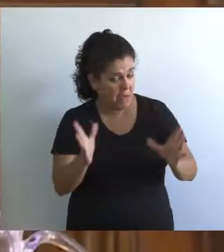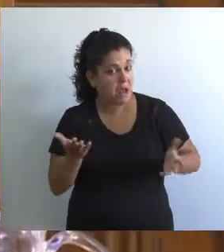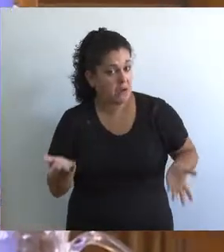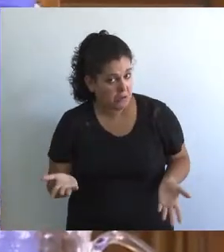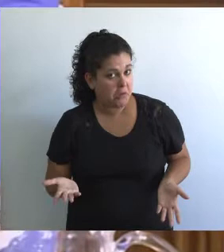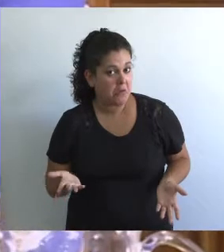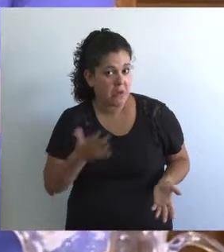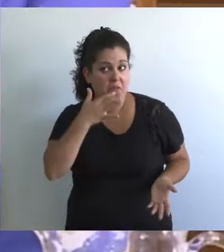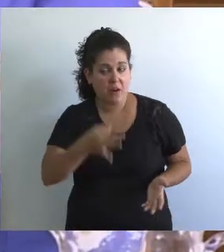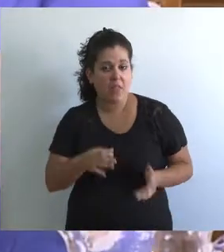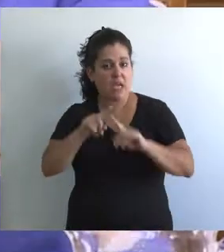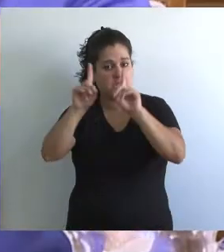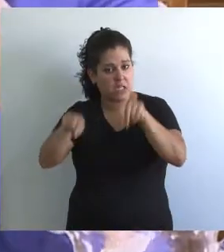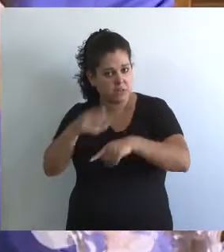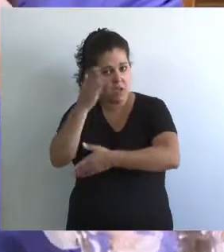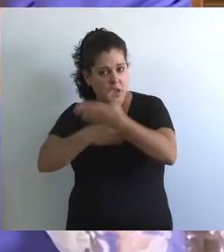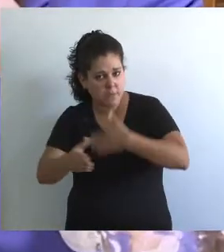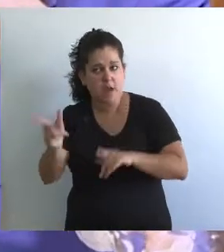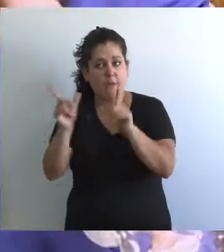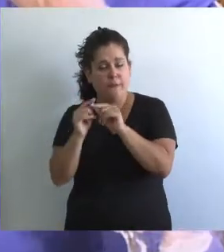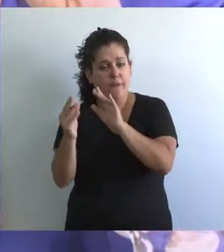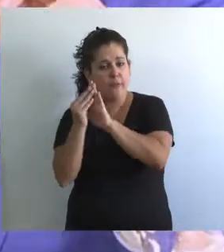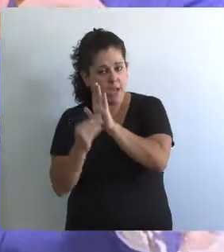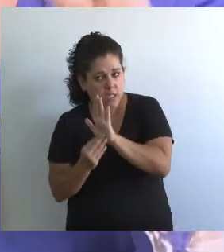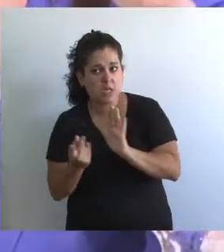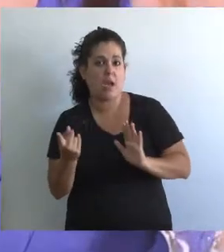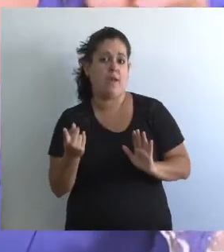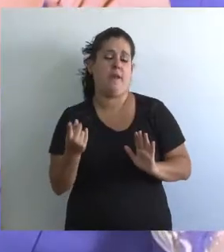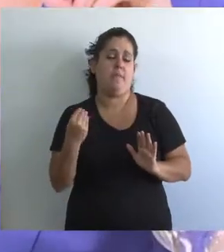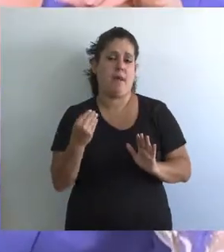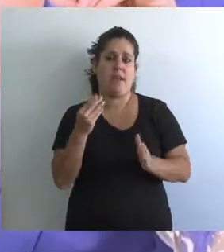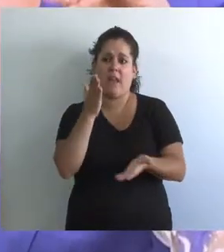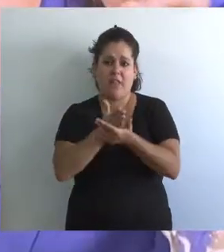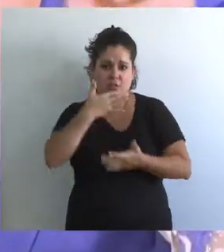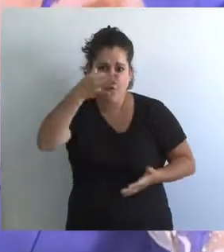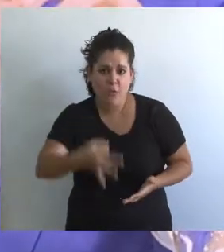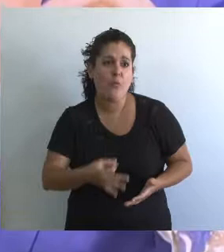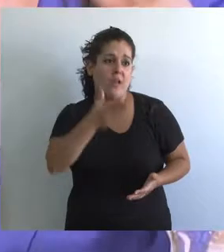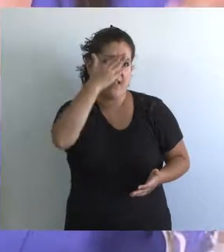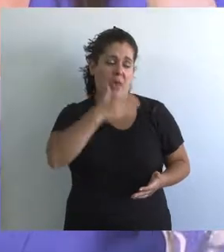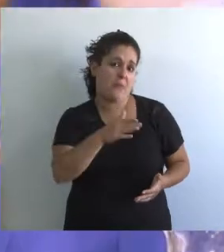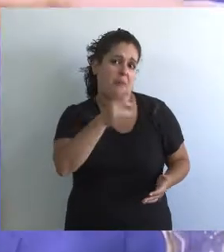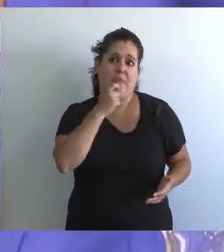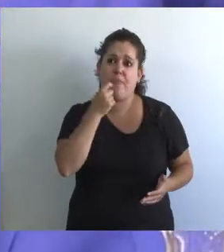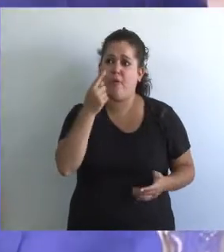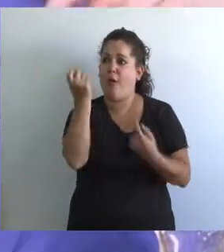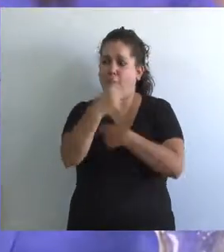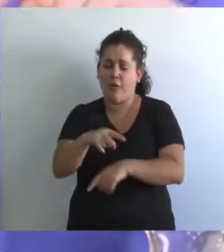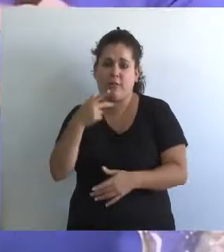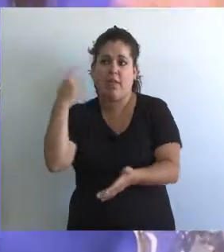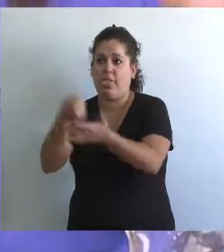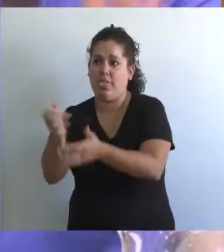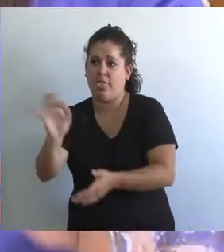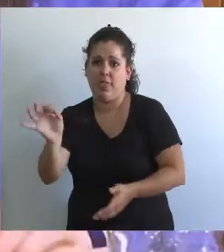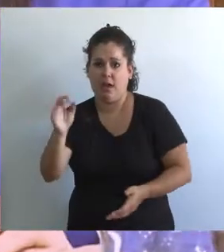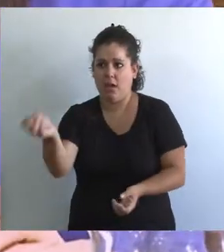claramente definido, ¿no? El punto del certificado de emisión, fechas para que no se vulneren derechos y para que no le venga un